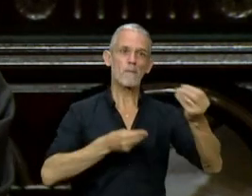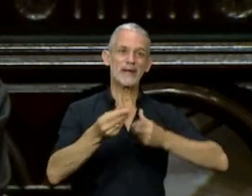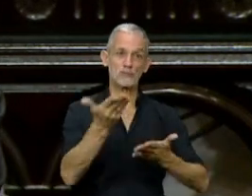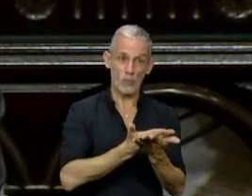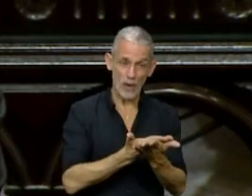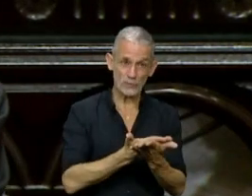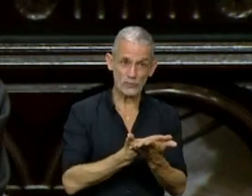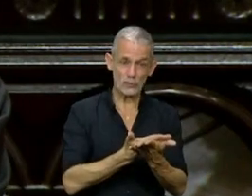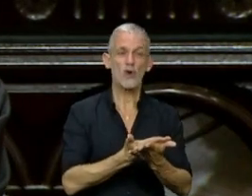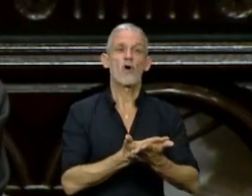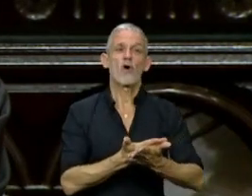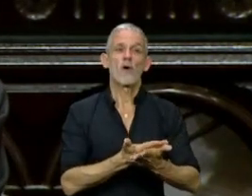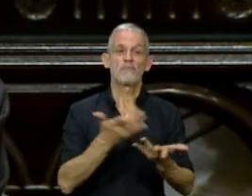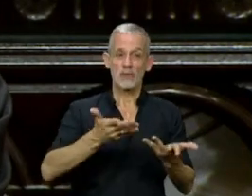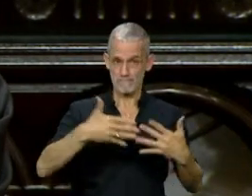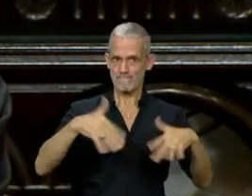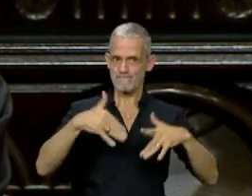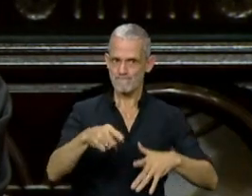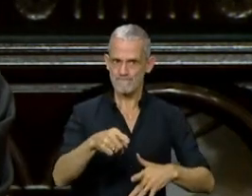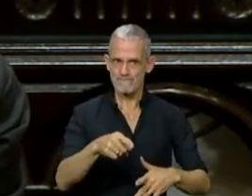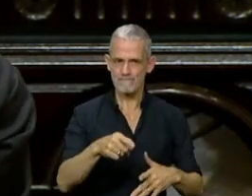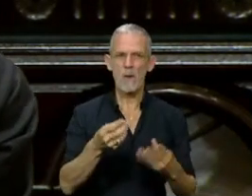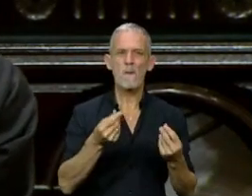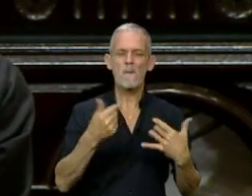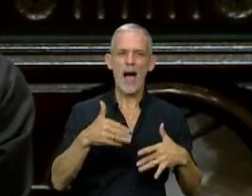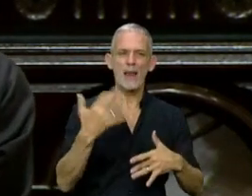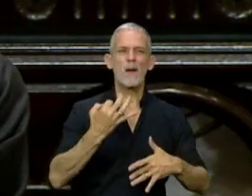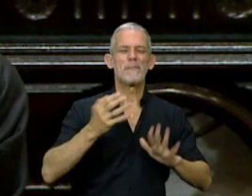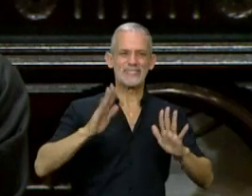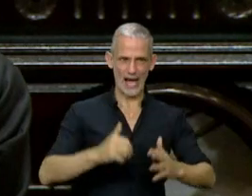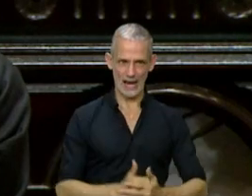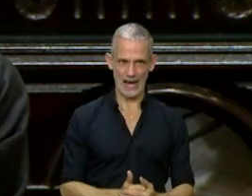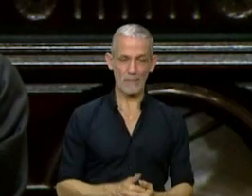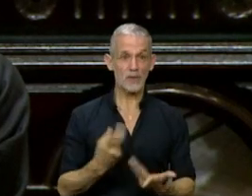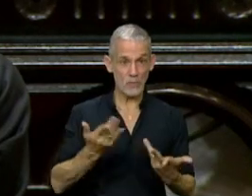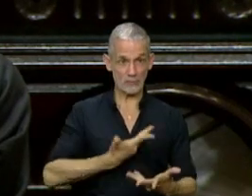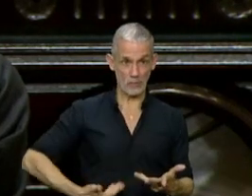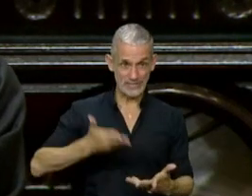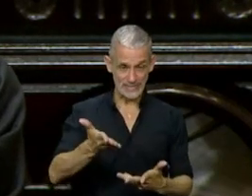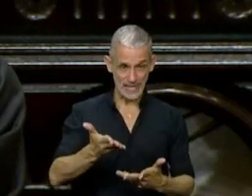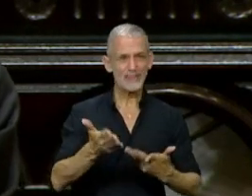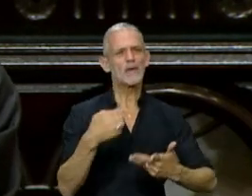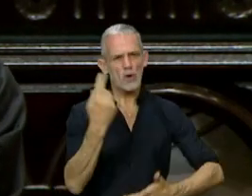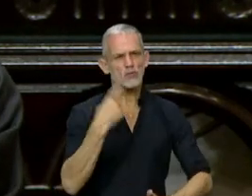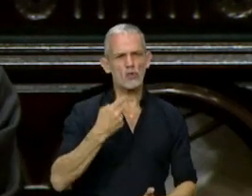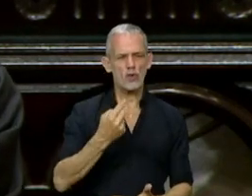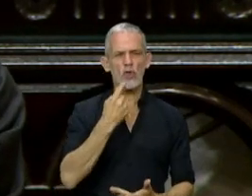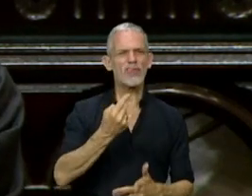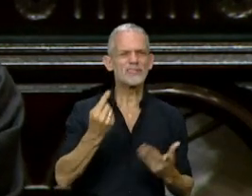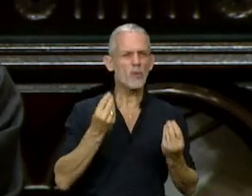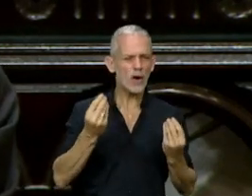es un presupuesto que obviamente tiene una repercusión y un valor muy especial. Por eso, Presidenta, nosotros decimos